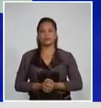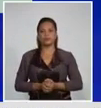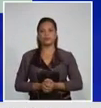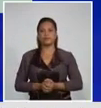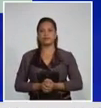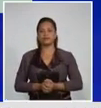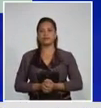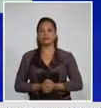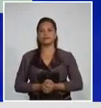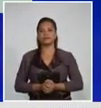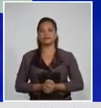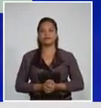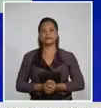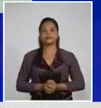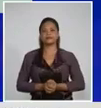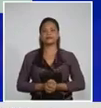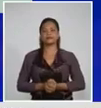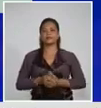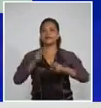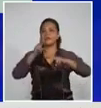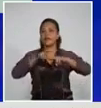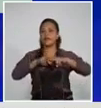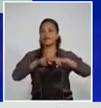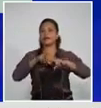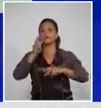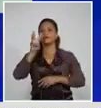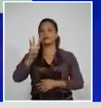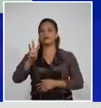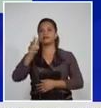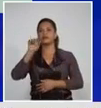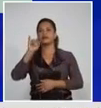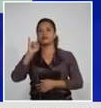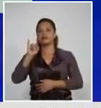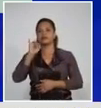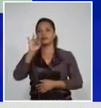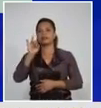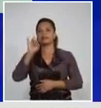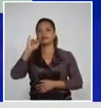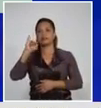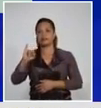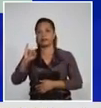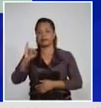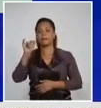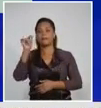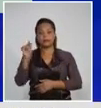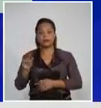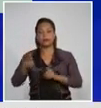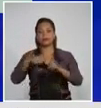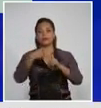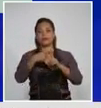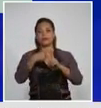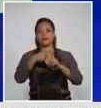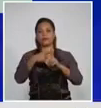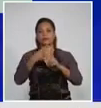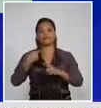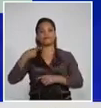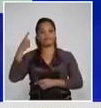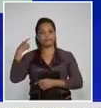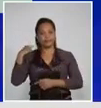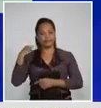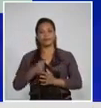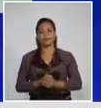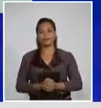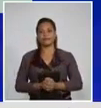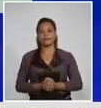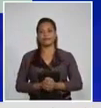ellos. La Habana con 376 casos confirmados ayer, estamos hablando